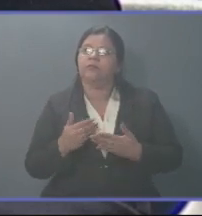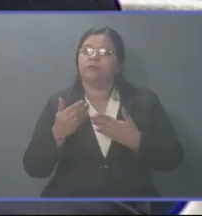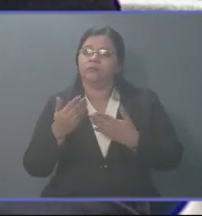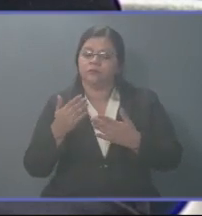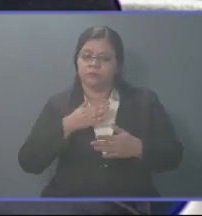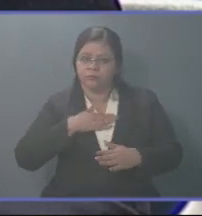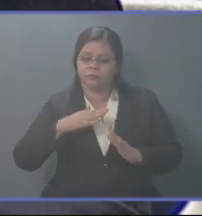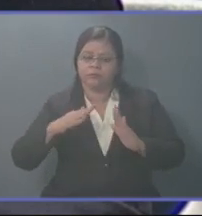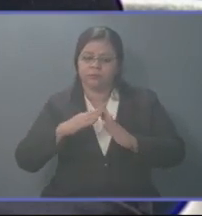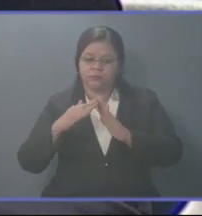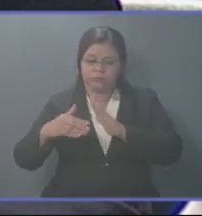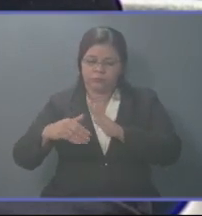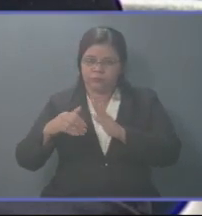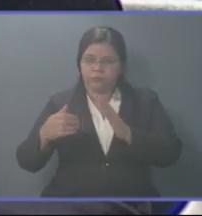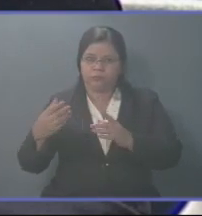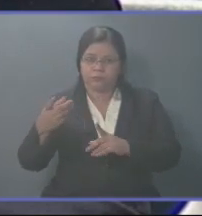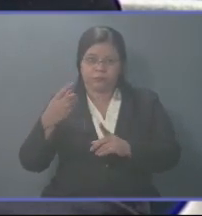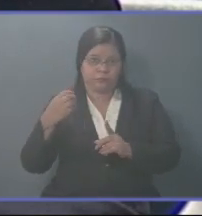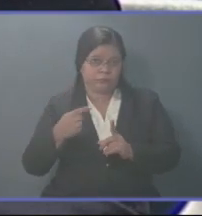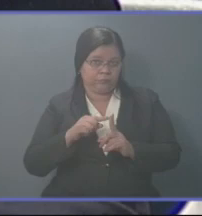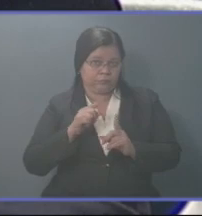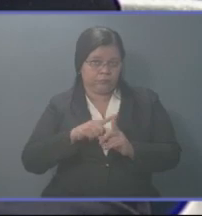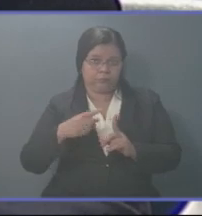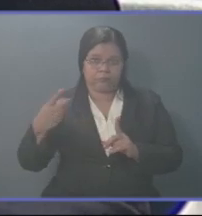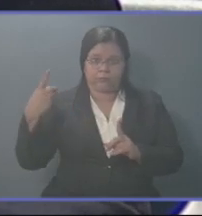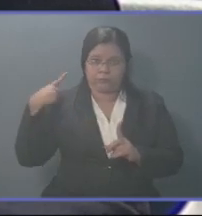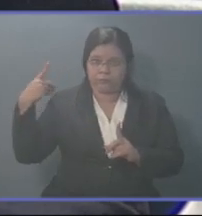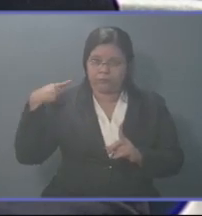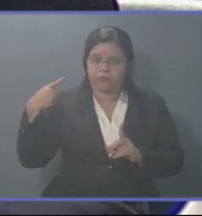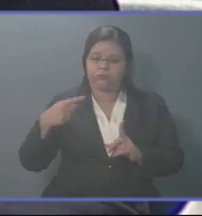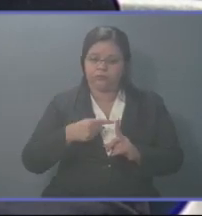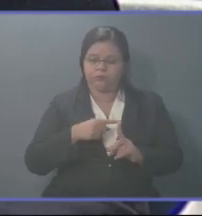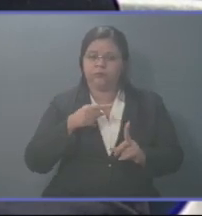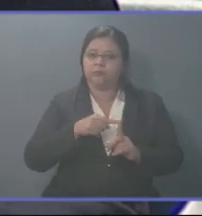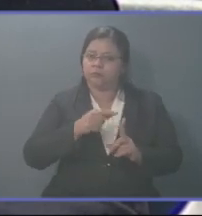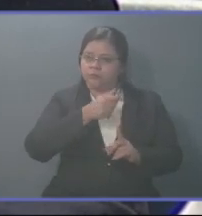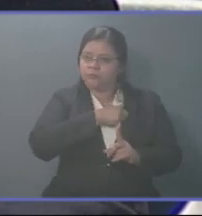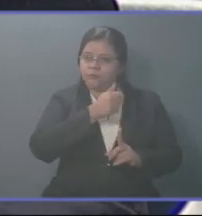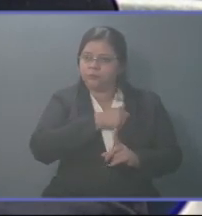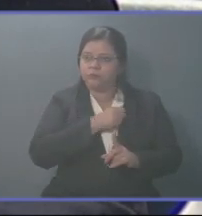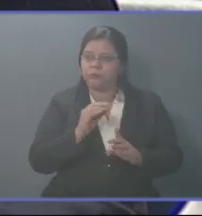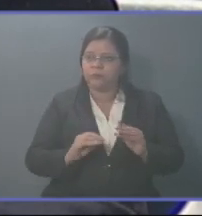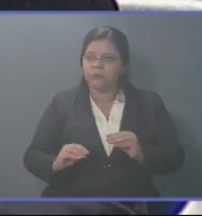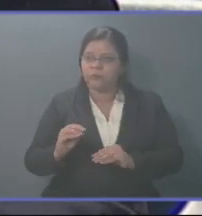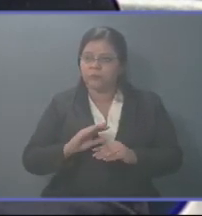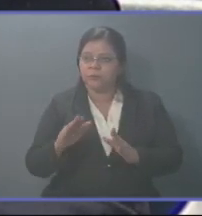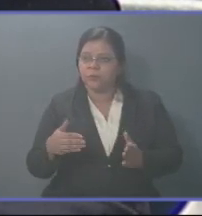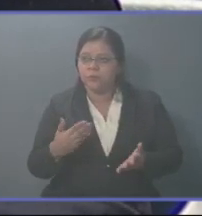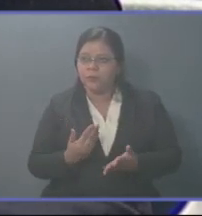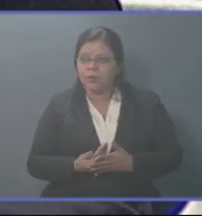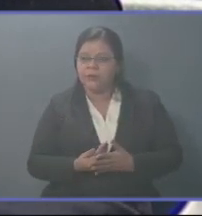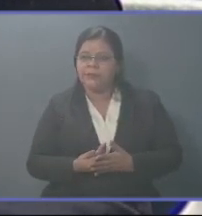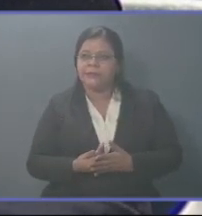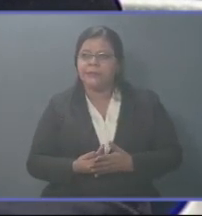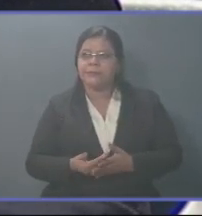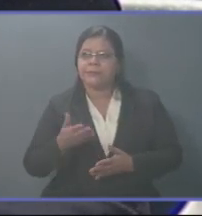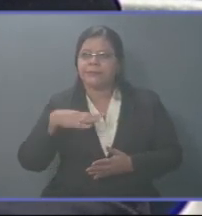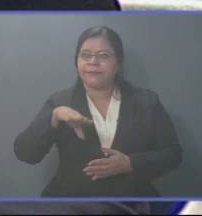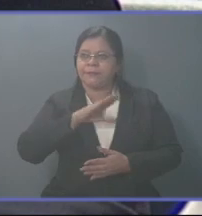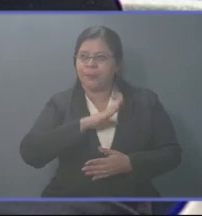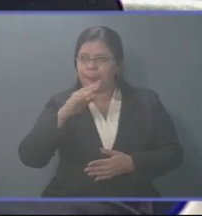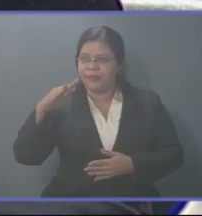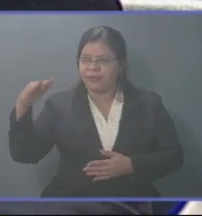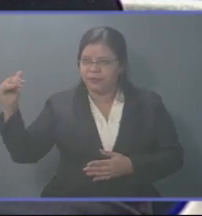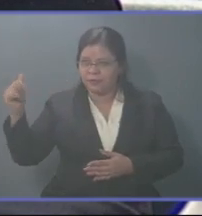dirección ejecutiva designada por el mismo, que será responsable de ejecutar las directrices emanadas del Consejo